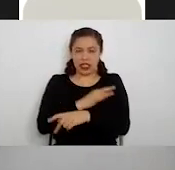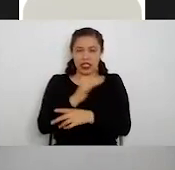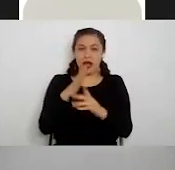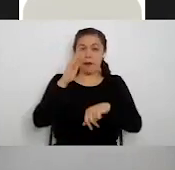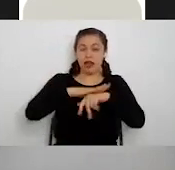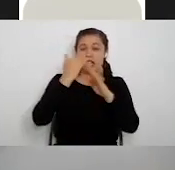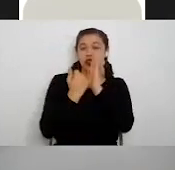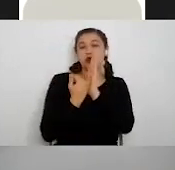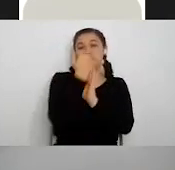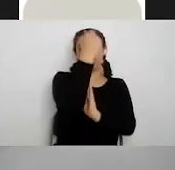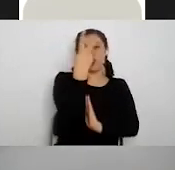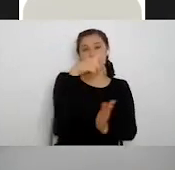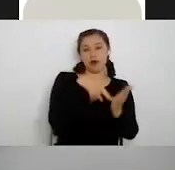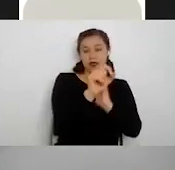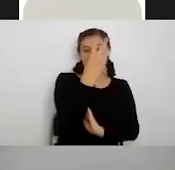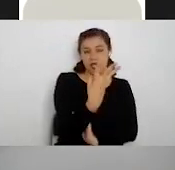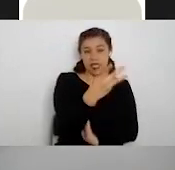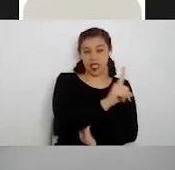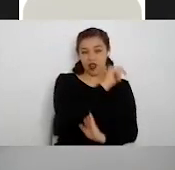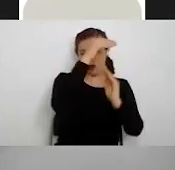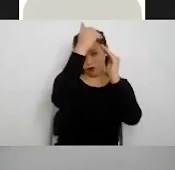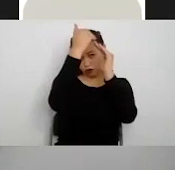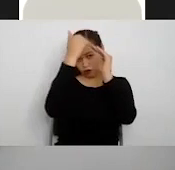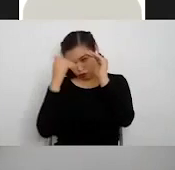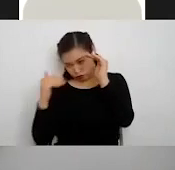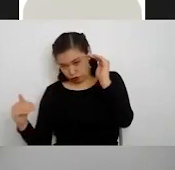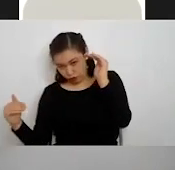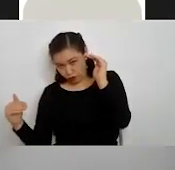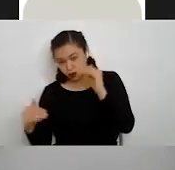máximo en el 2023 y después empiecen a bajar.